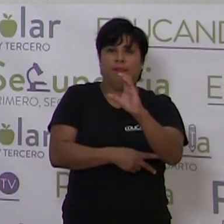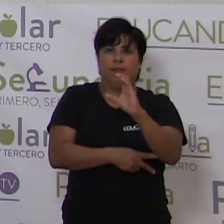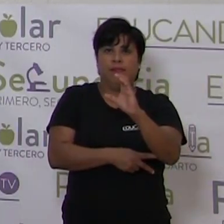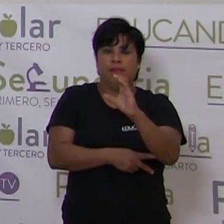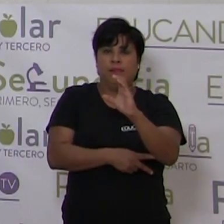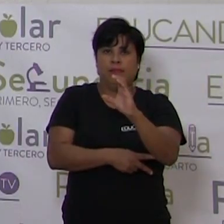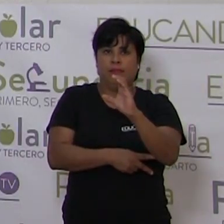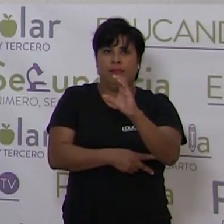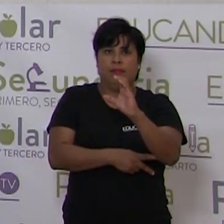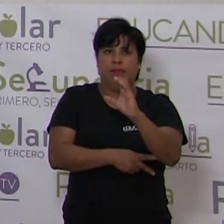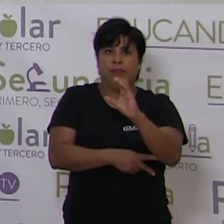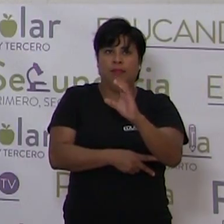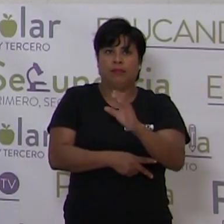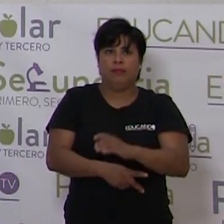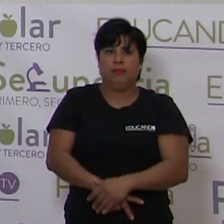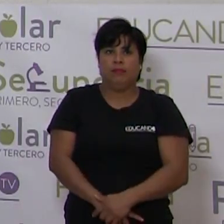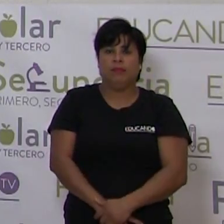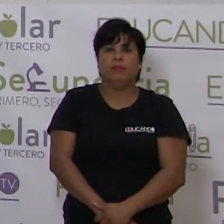C.